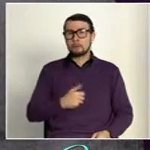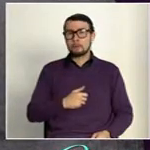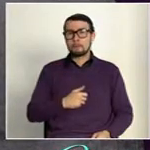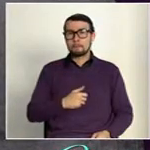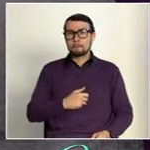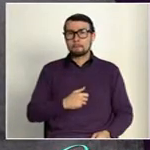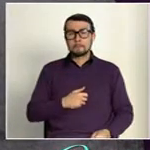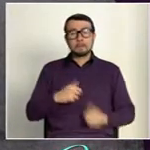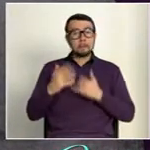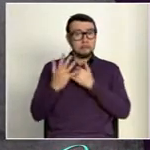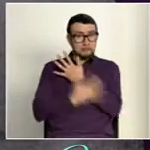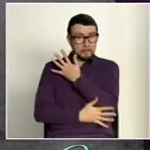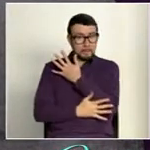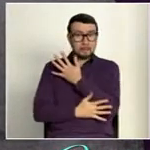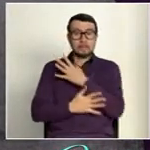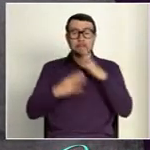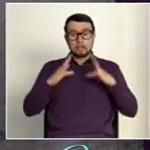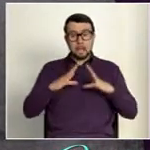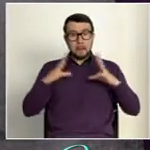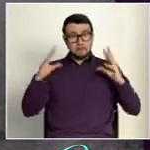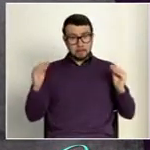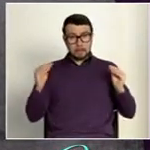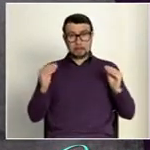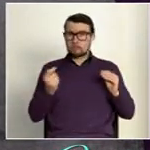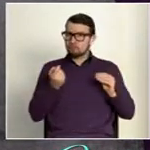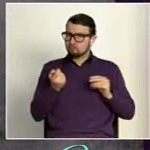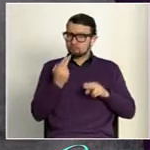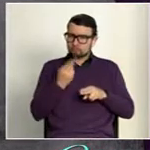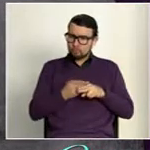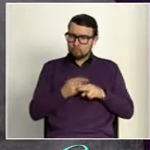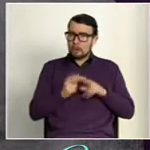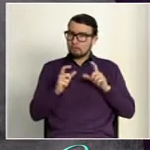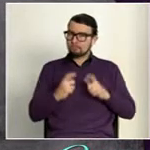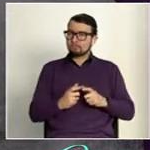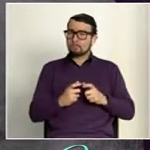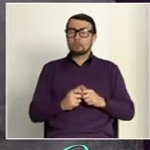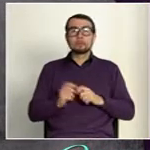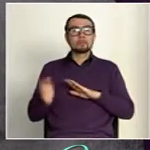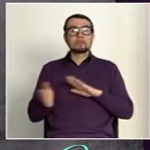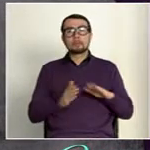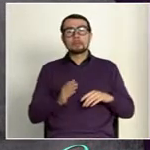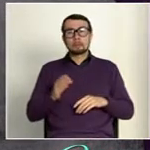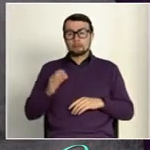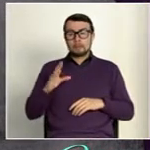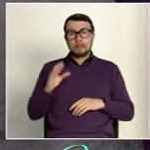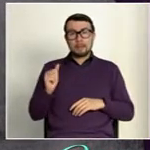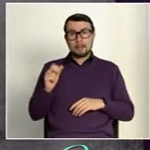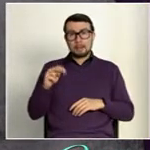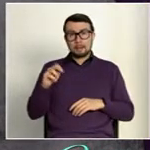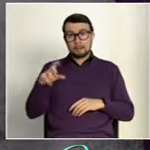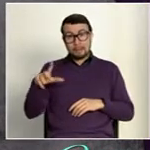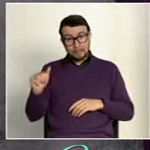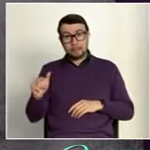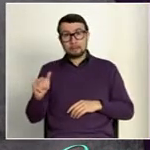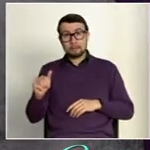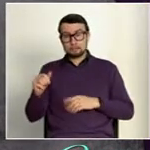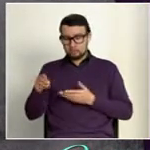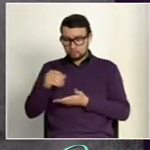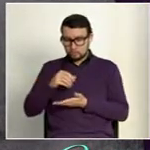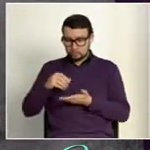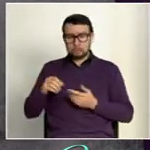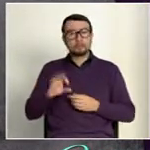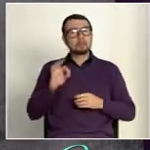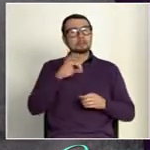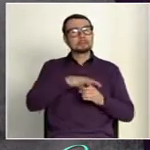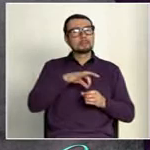La piña y la papaya deben de ser muy pequeñas cantidades. Canela con polvo en alimento y en rama, con té